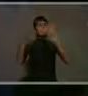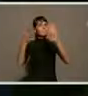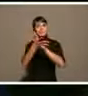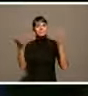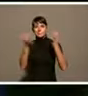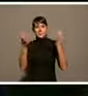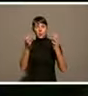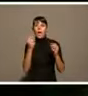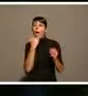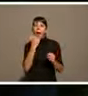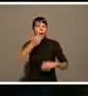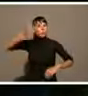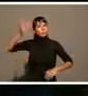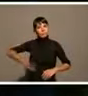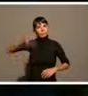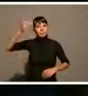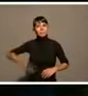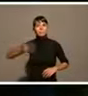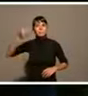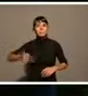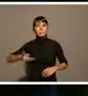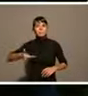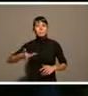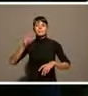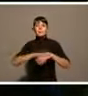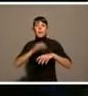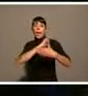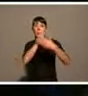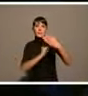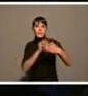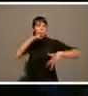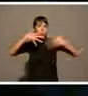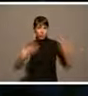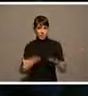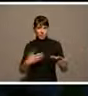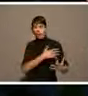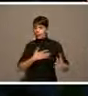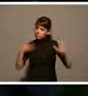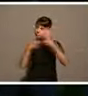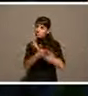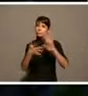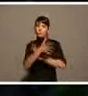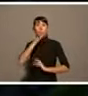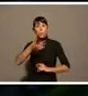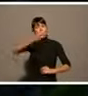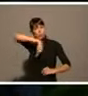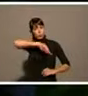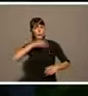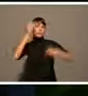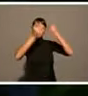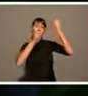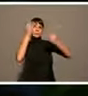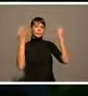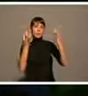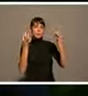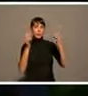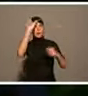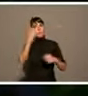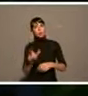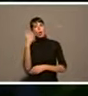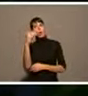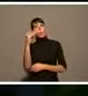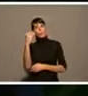un punto clave para la crisis actual. Porque nosotras pensamos que la juventud